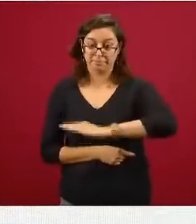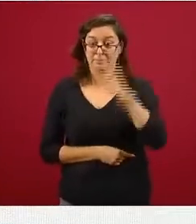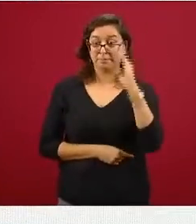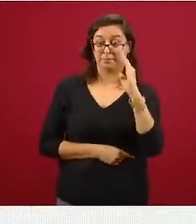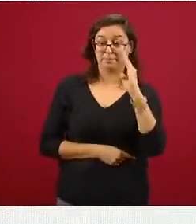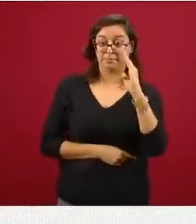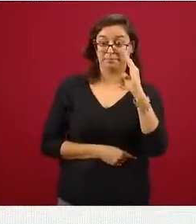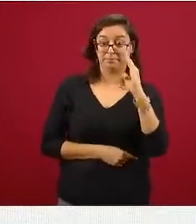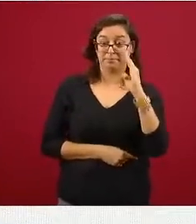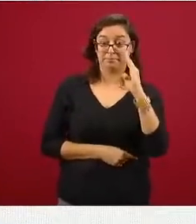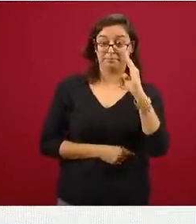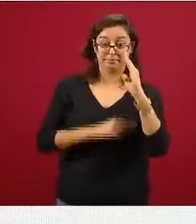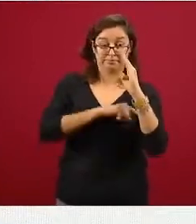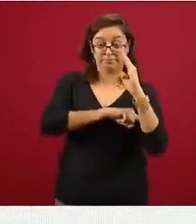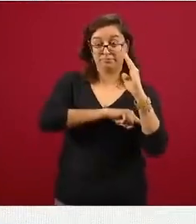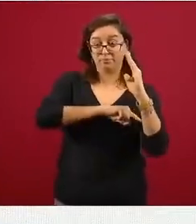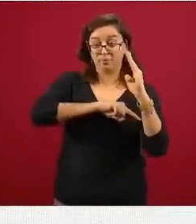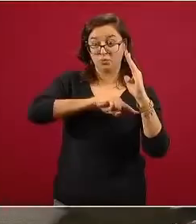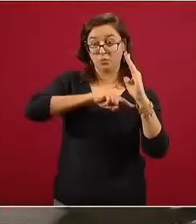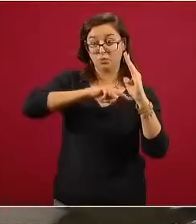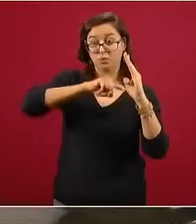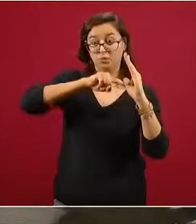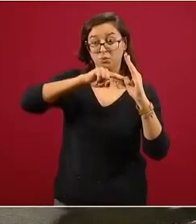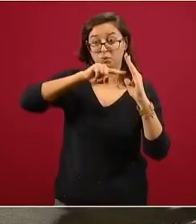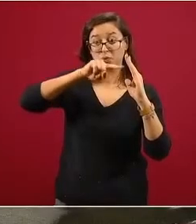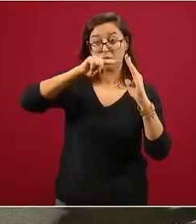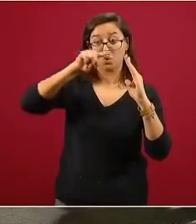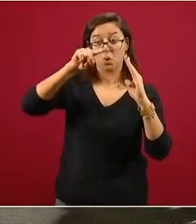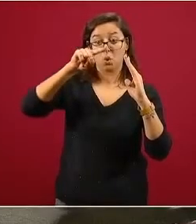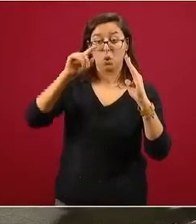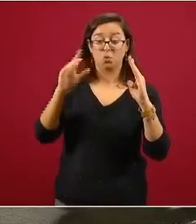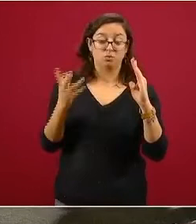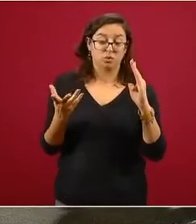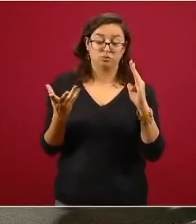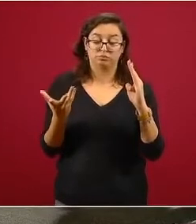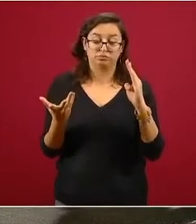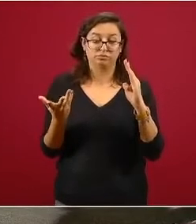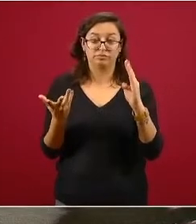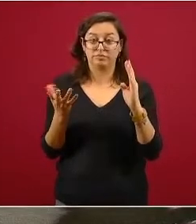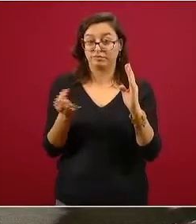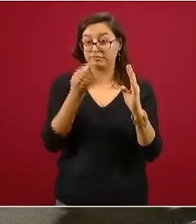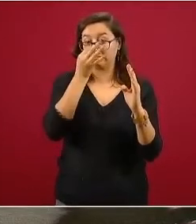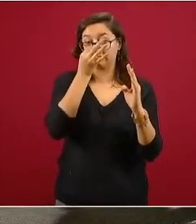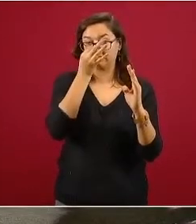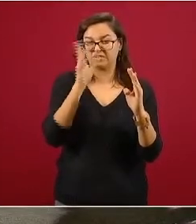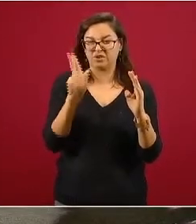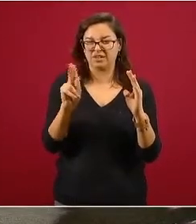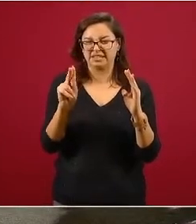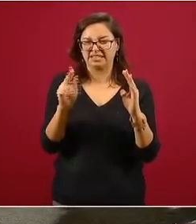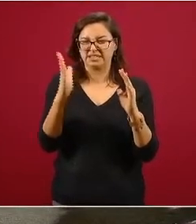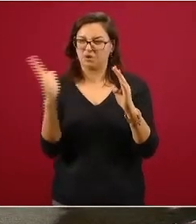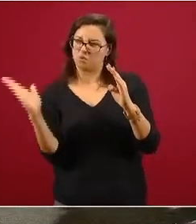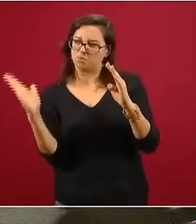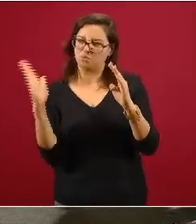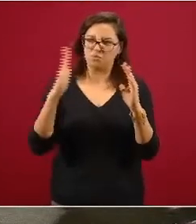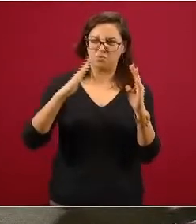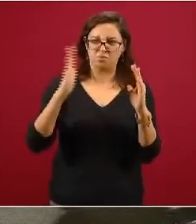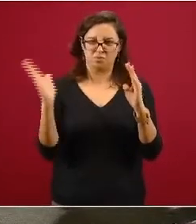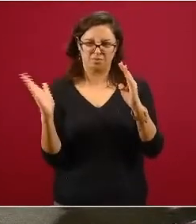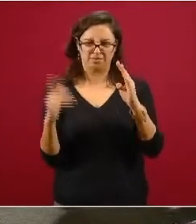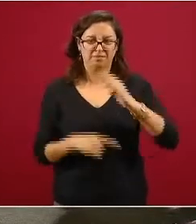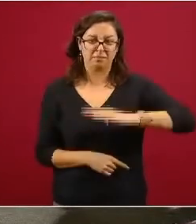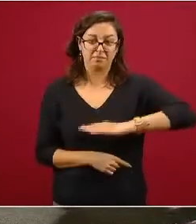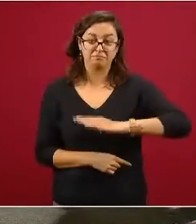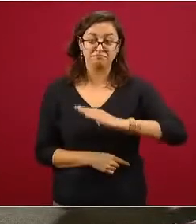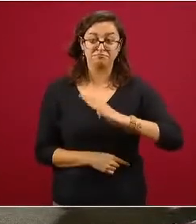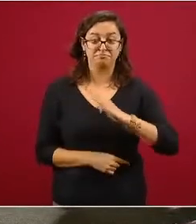está en esta inclinación, está más de 45 grados, esto está casi a 85 grados. Eso lo que quiere decir